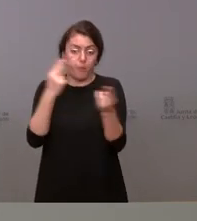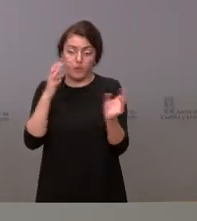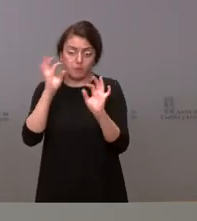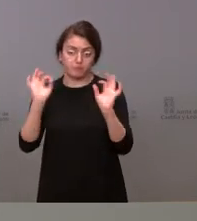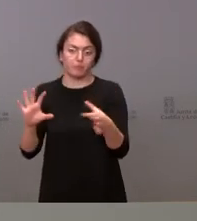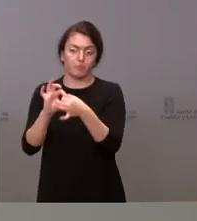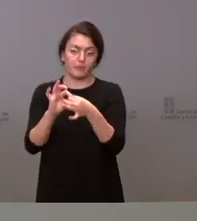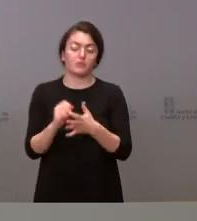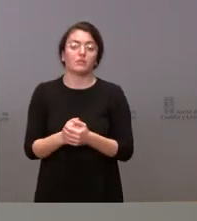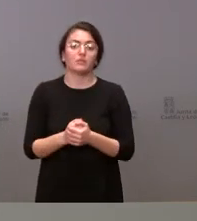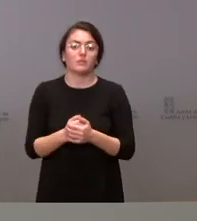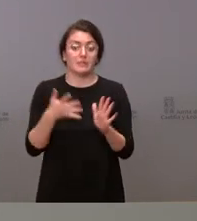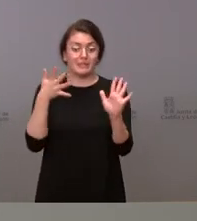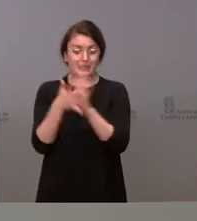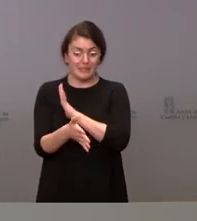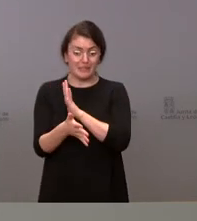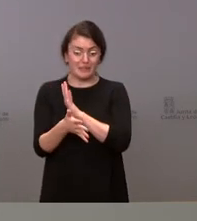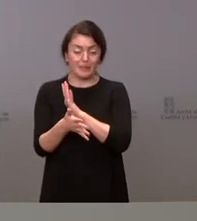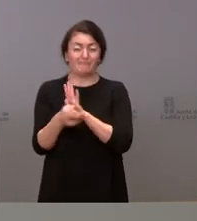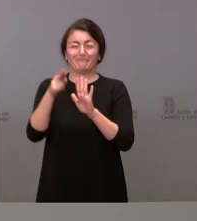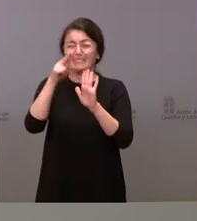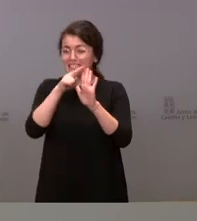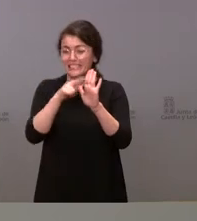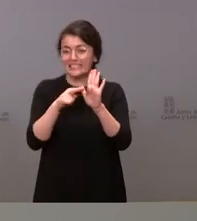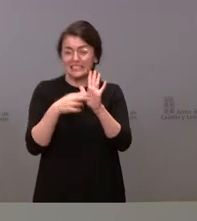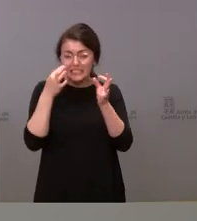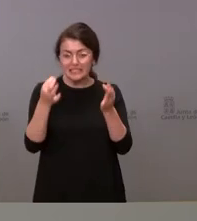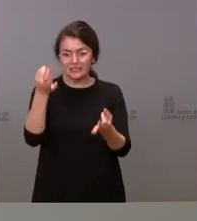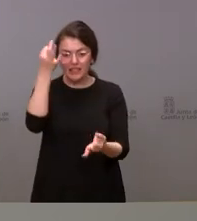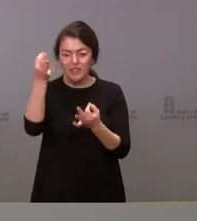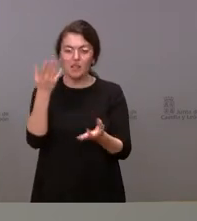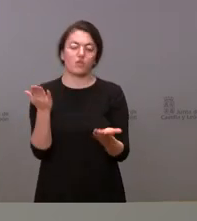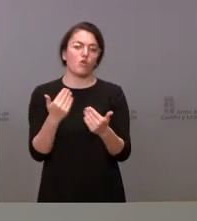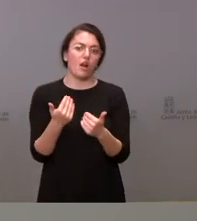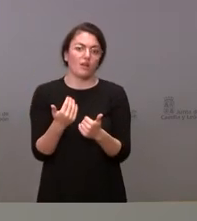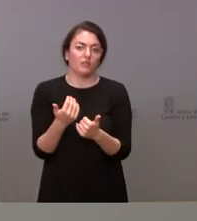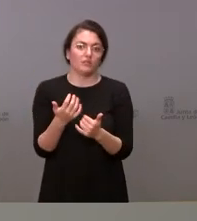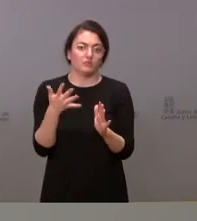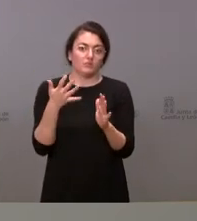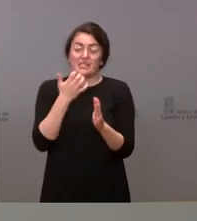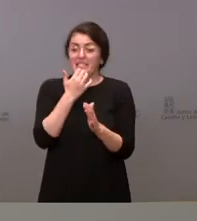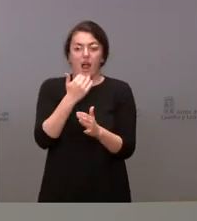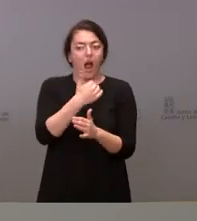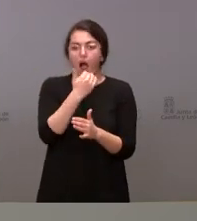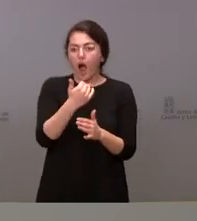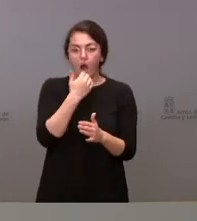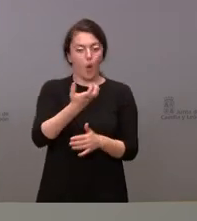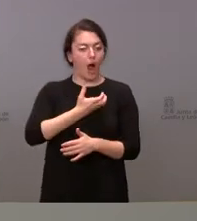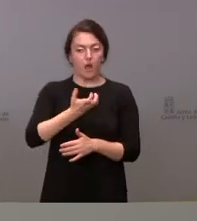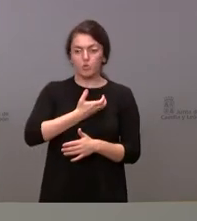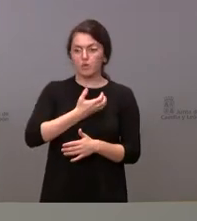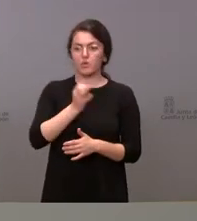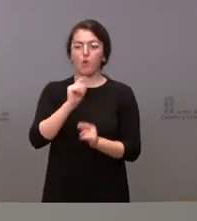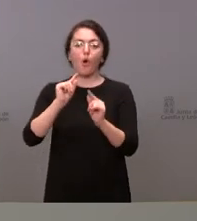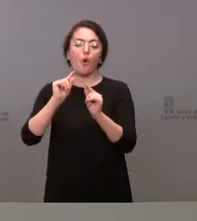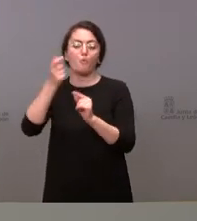tanto, esa relación, diríamos, tasada, cerrada de información a publicar, sino que cualquier cosa que genere el ayuntamiento, el municipio,